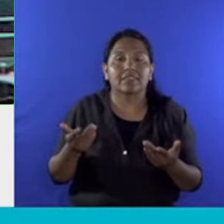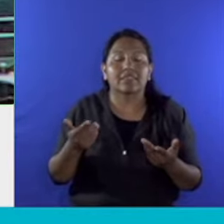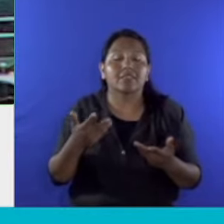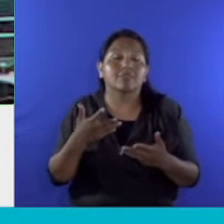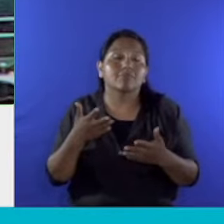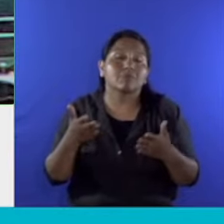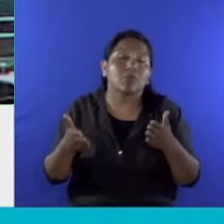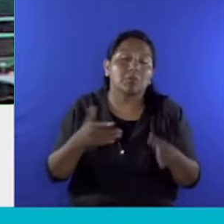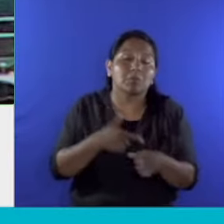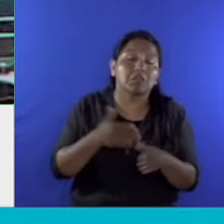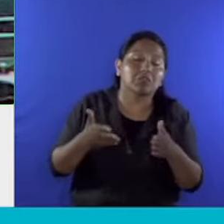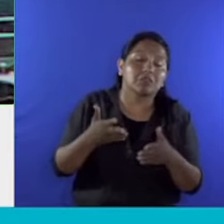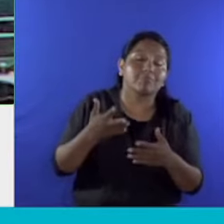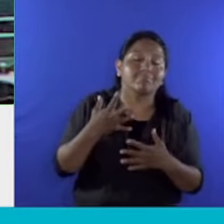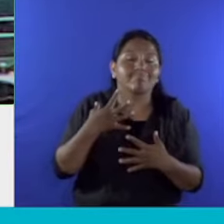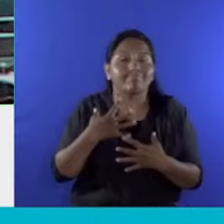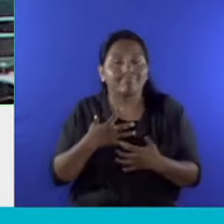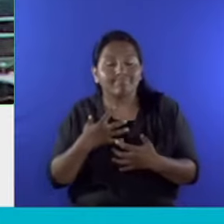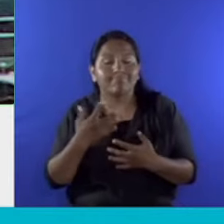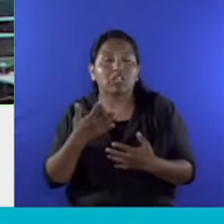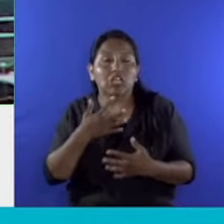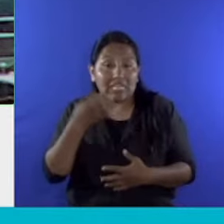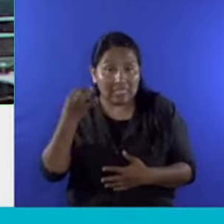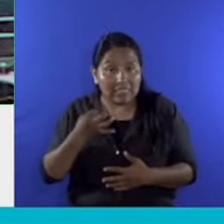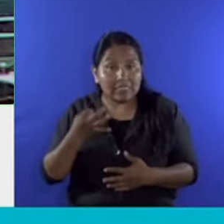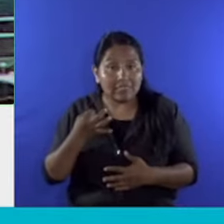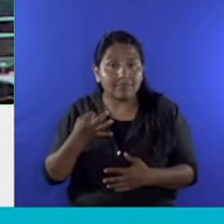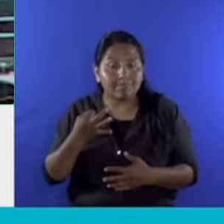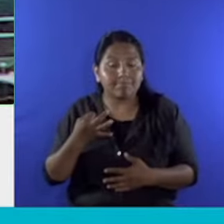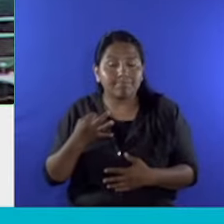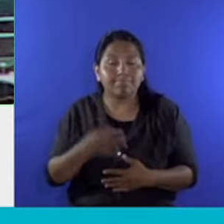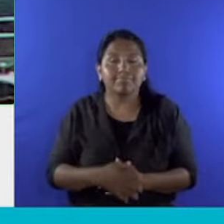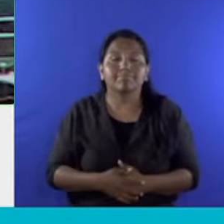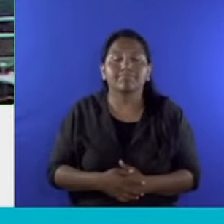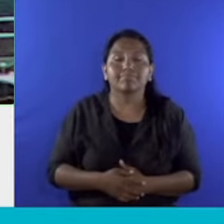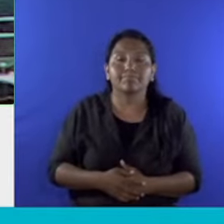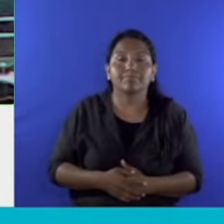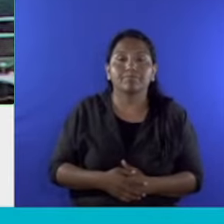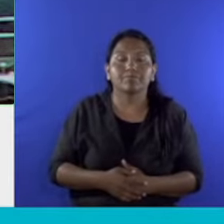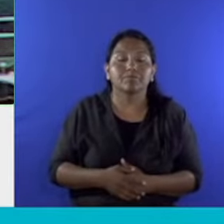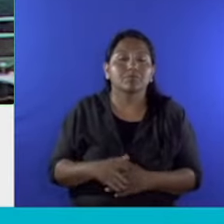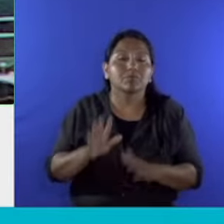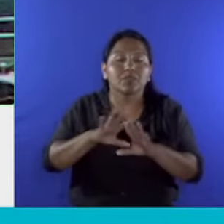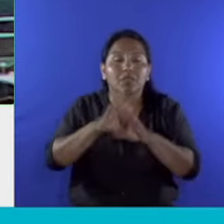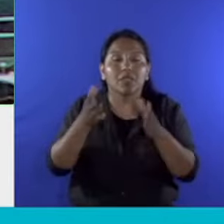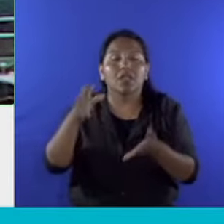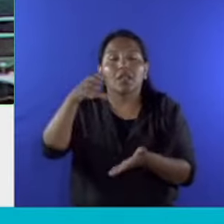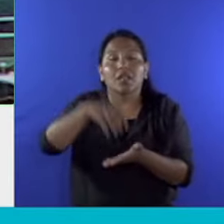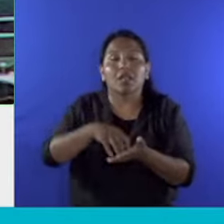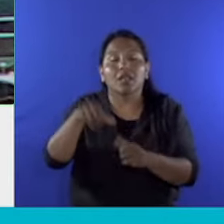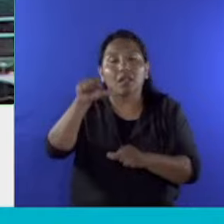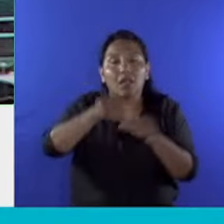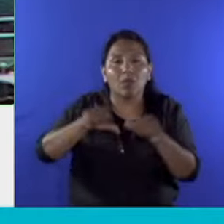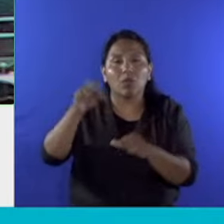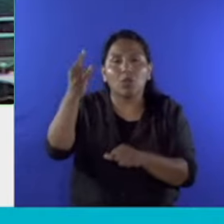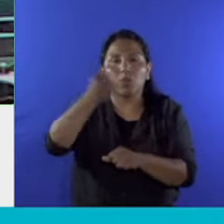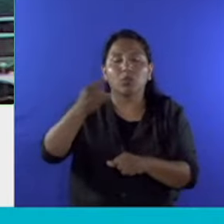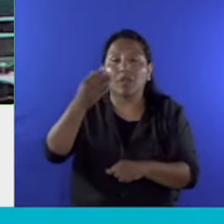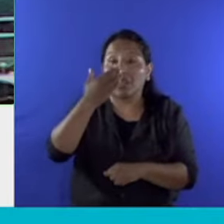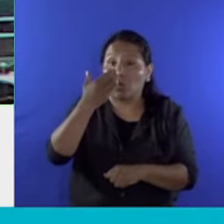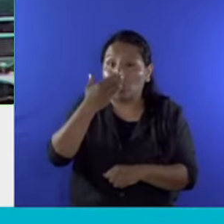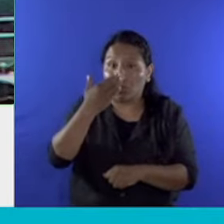nostálgica, pero realista, que fue lo que ocurrió con el laboratorio de hemoderivados de la Universidad de